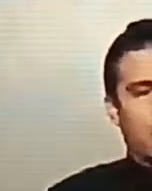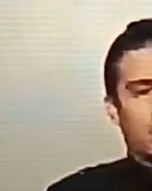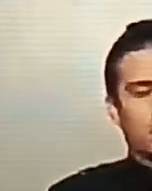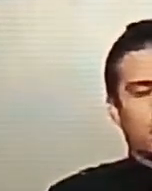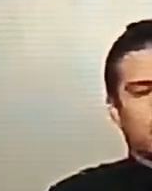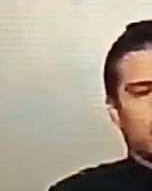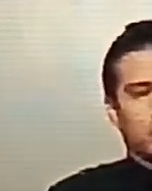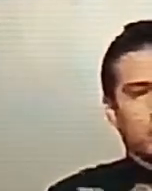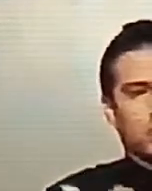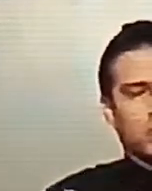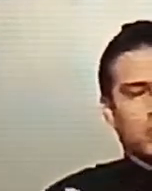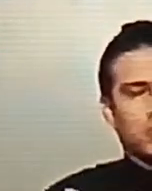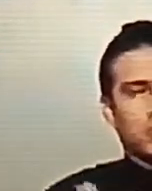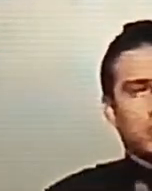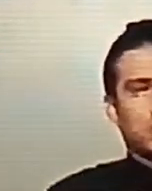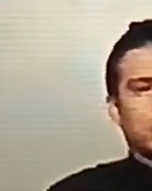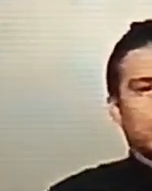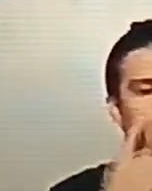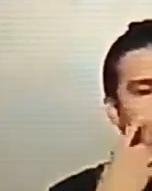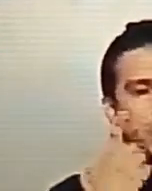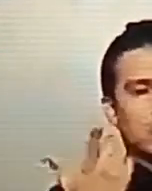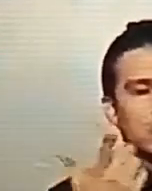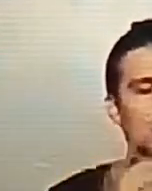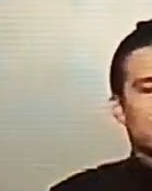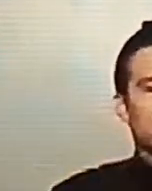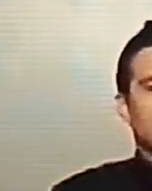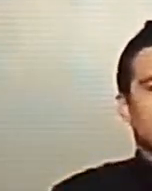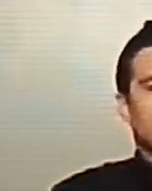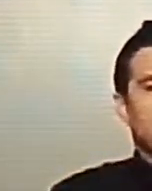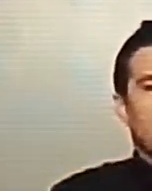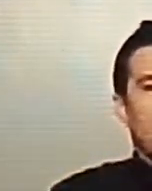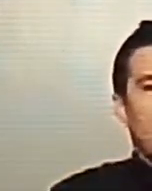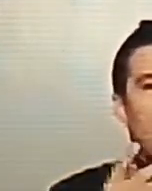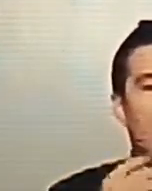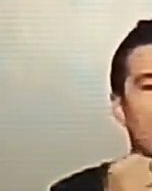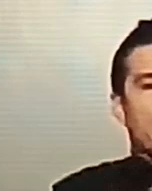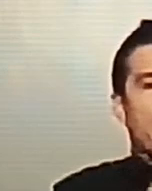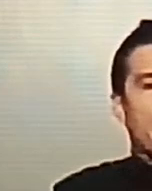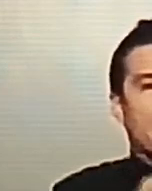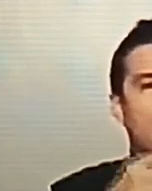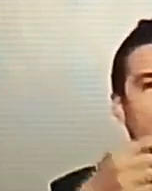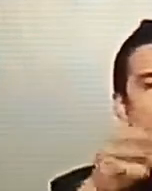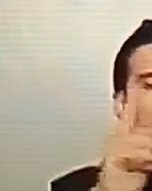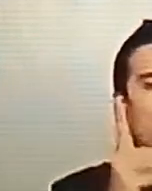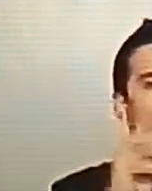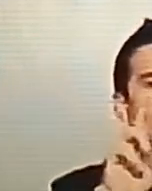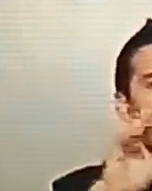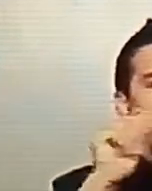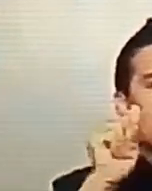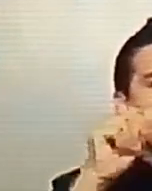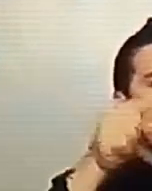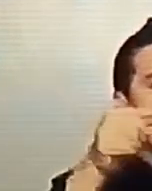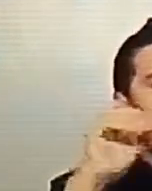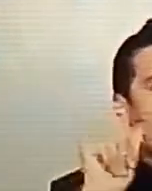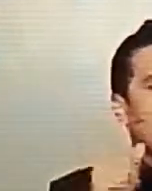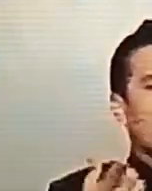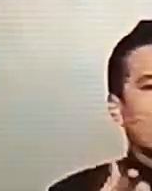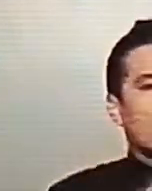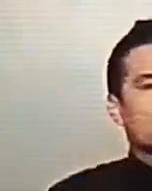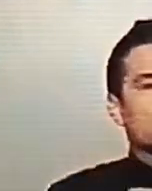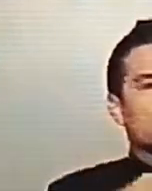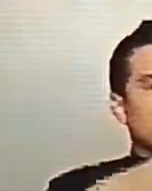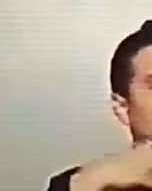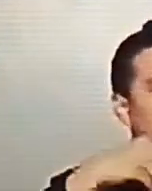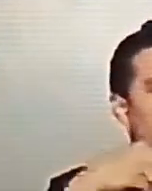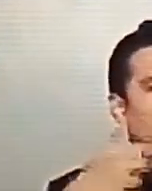prefecta Susana González, era prioritario o se debía hacer desamor? Esa forma, ¿qué tiene que decir? Señora